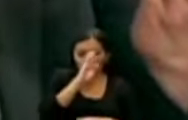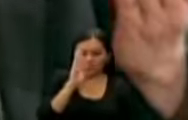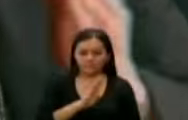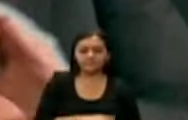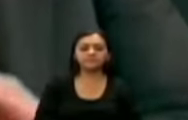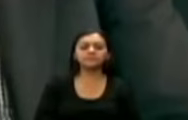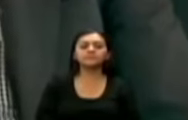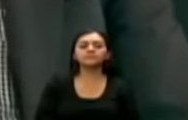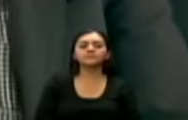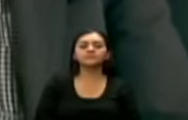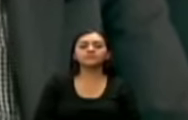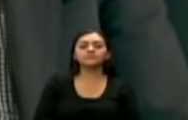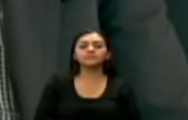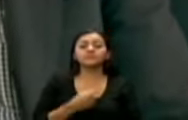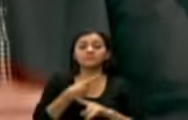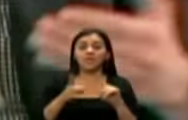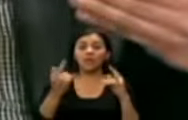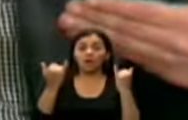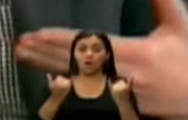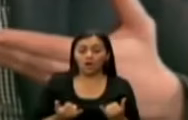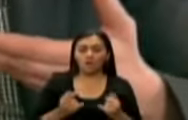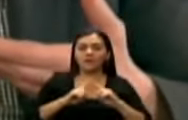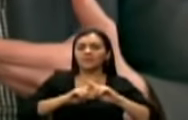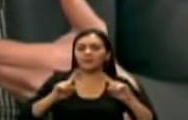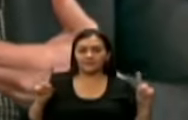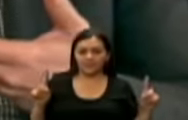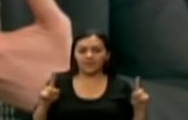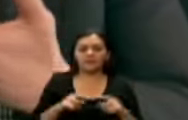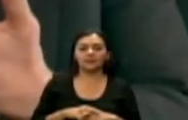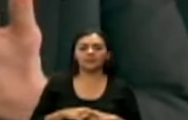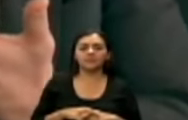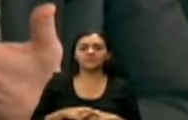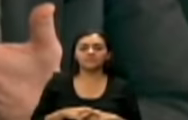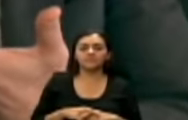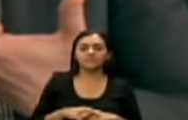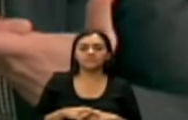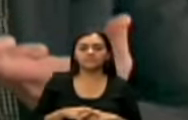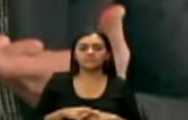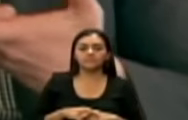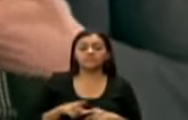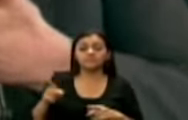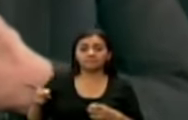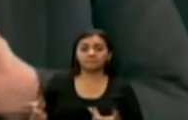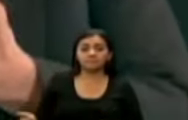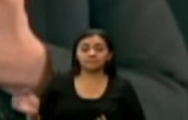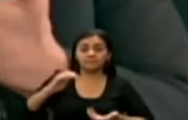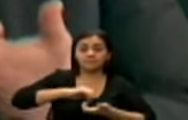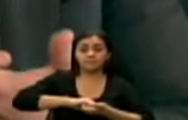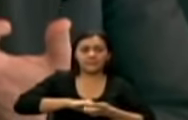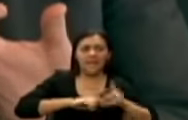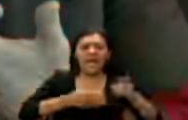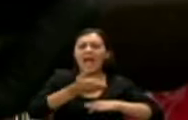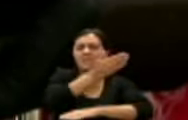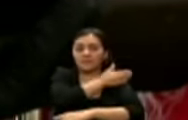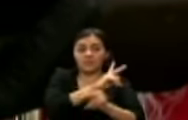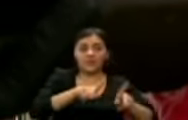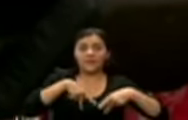porque estamos en otro momento histórico, podemos decir que engarza con mucho de aquello que